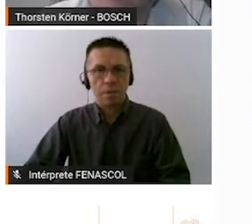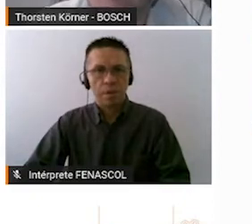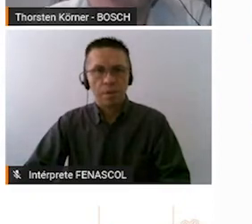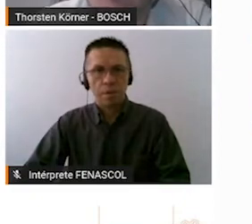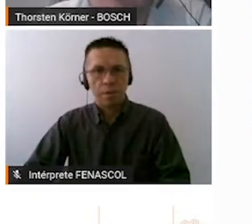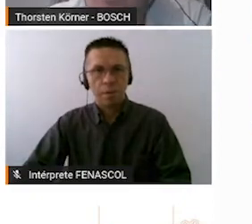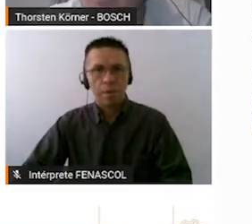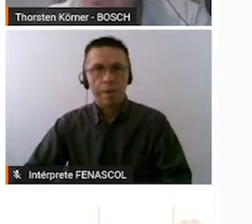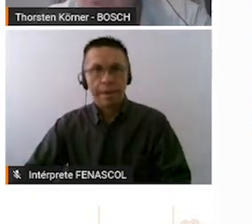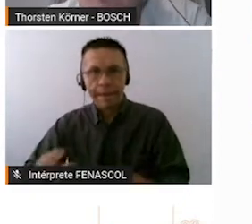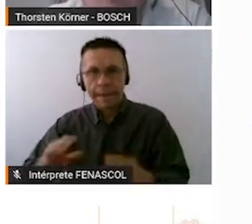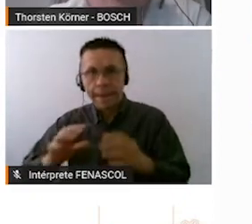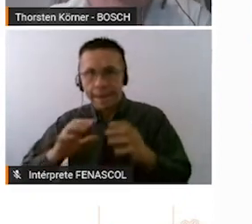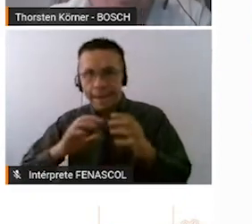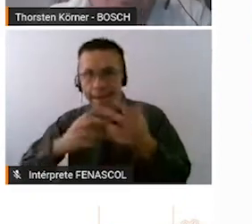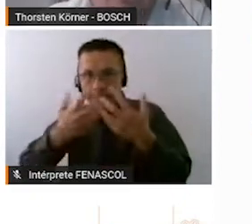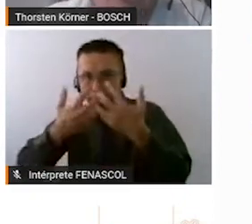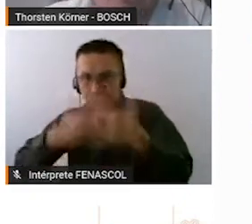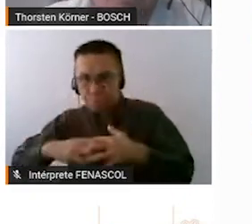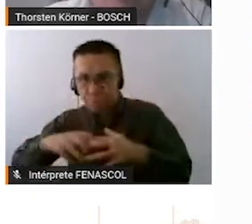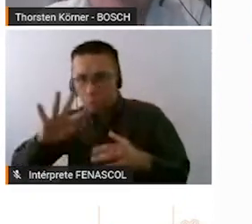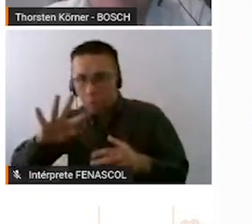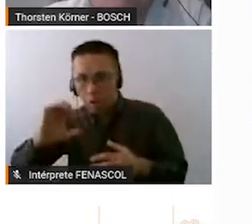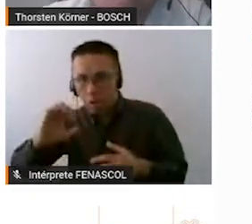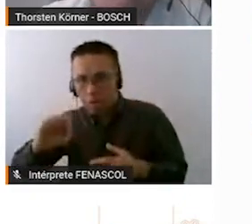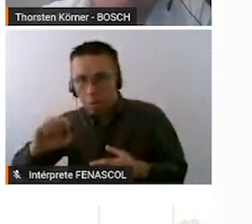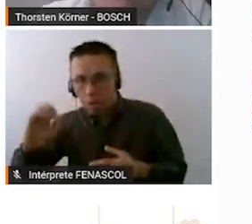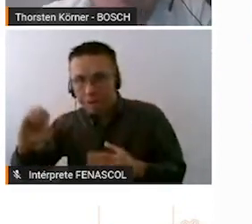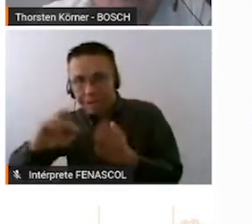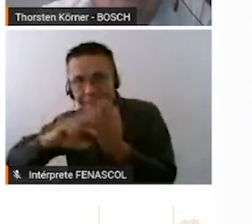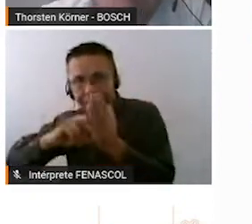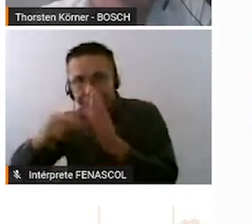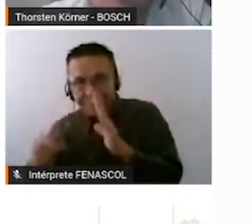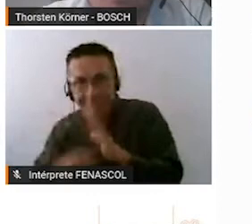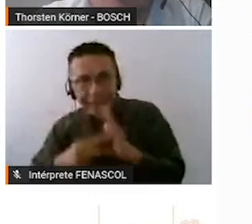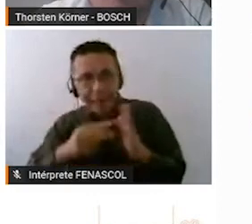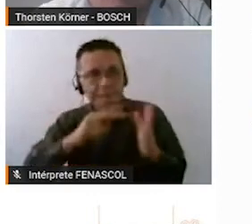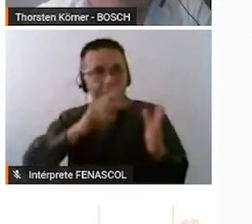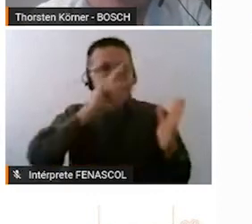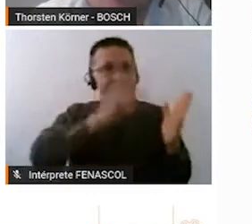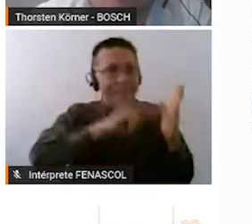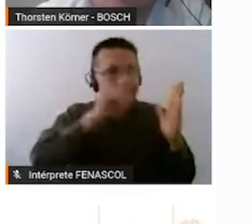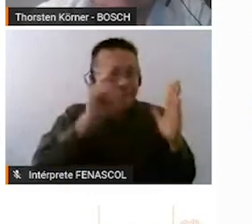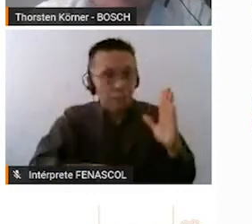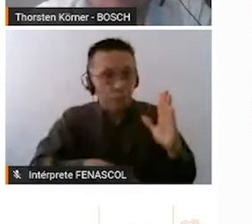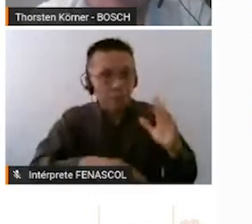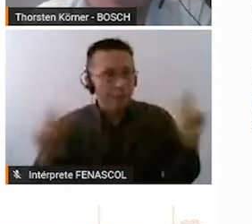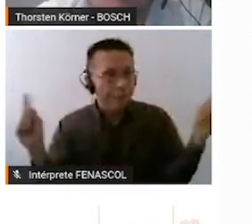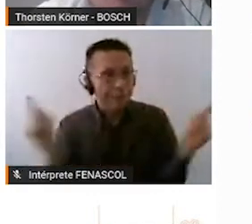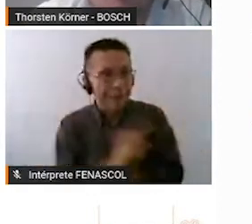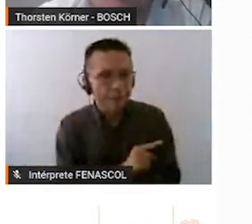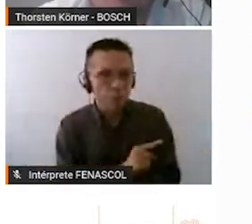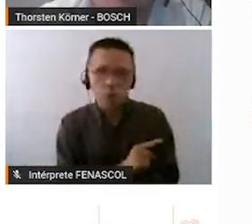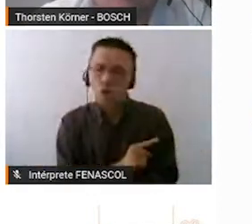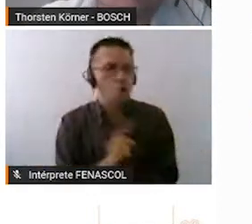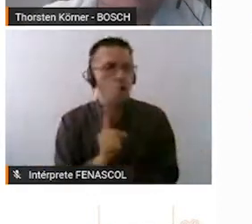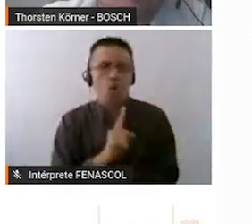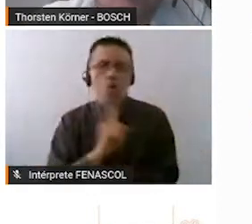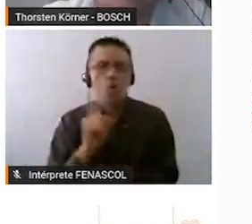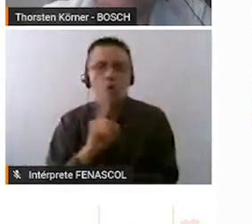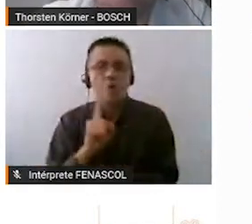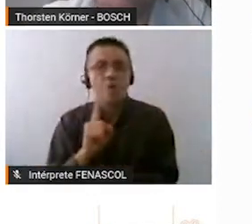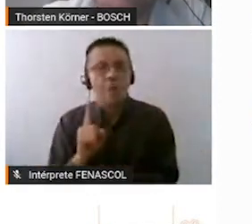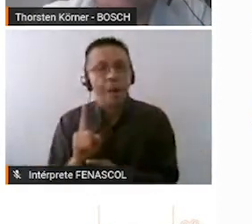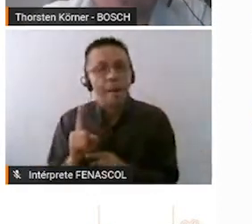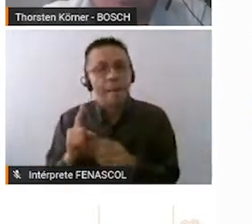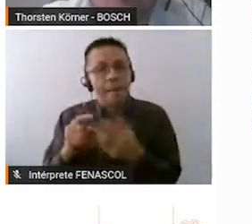tecnológica, ¿ya? Entonces, la máquina ha evolucionado y va a seguir evolucionando, pero no es que